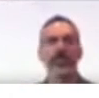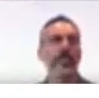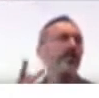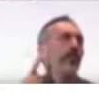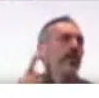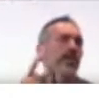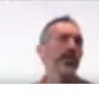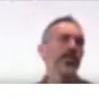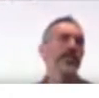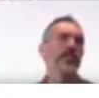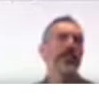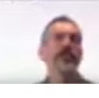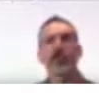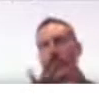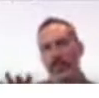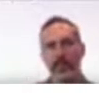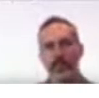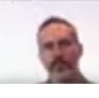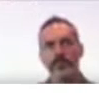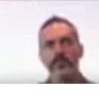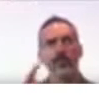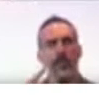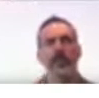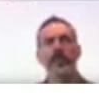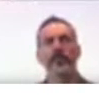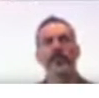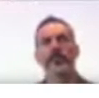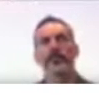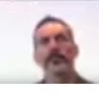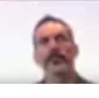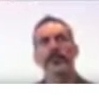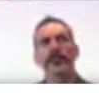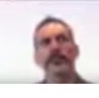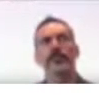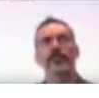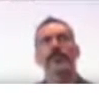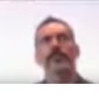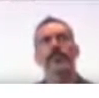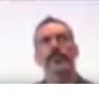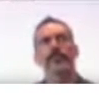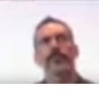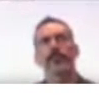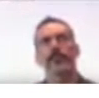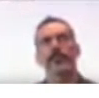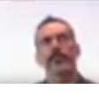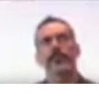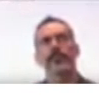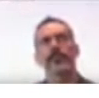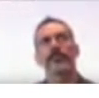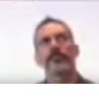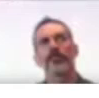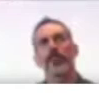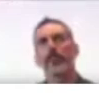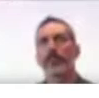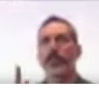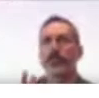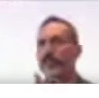Amozoc, no sé si está Amozoc, parece que no lo escuché, pero conforman la zona metropolitana.